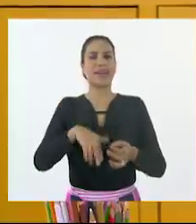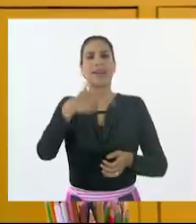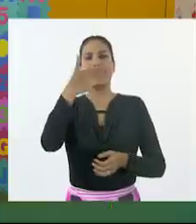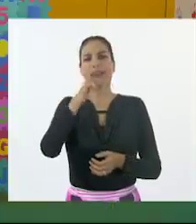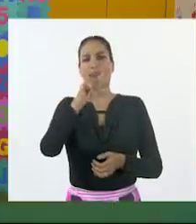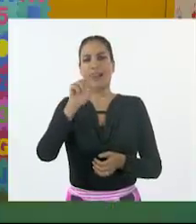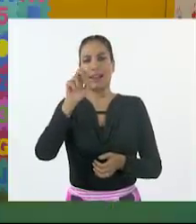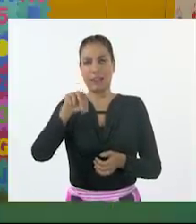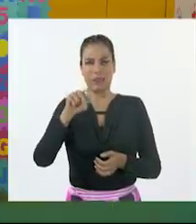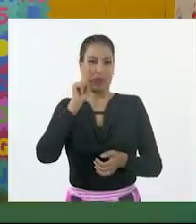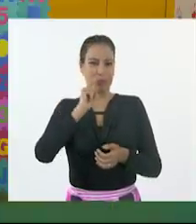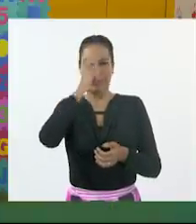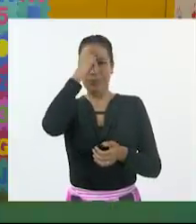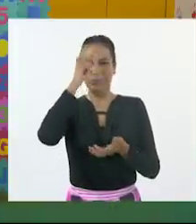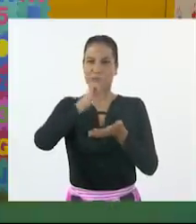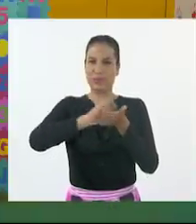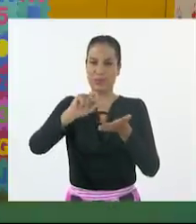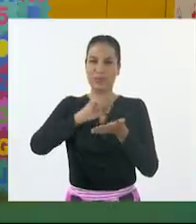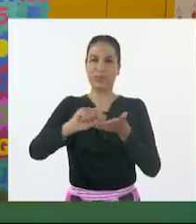Stoll Walsh. ¡Sí!